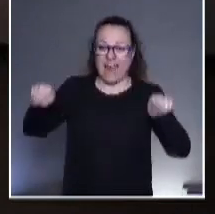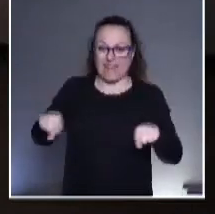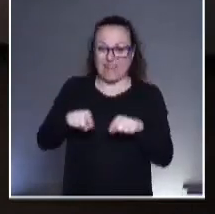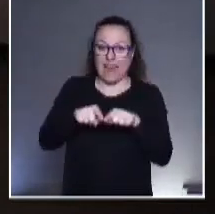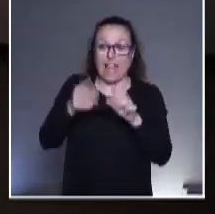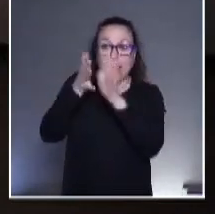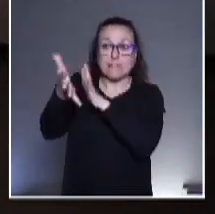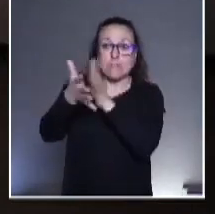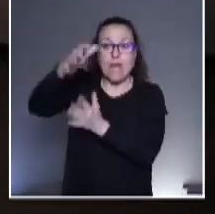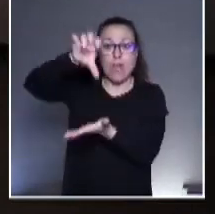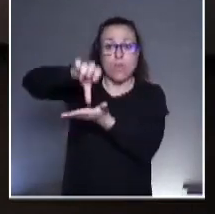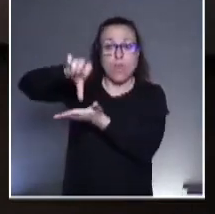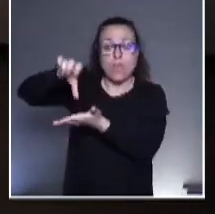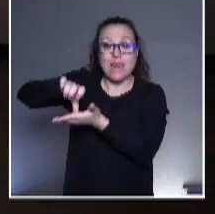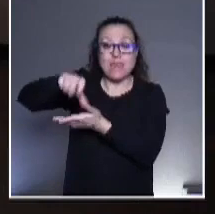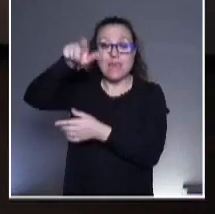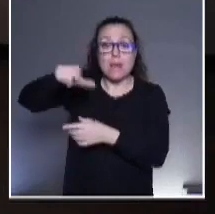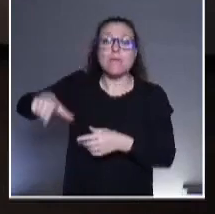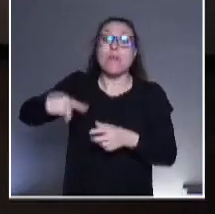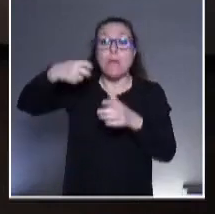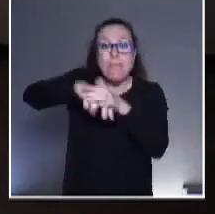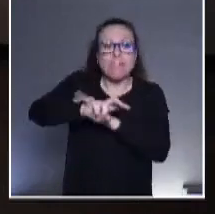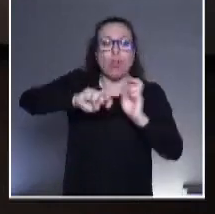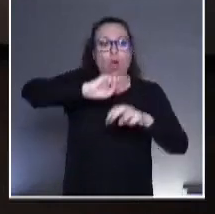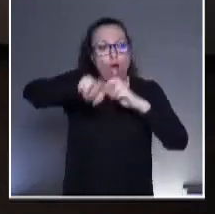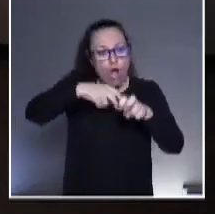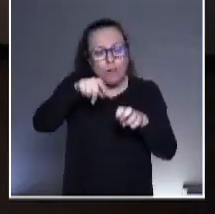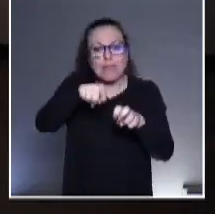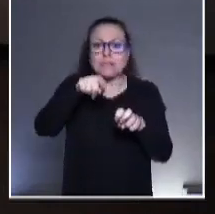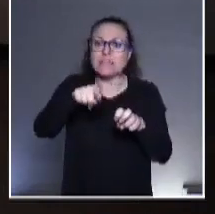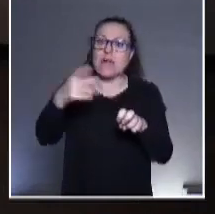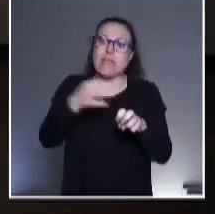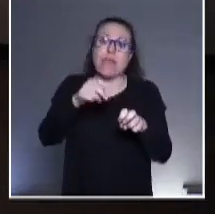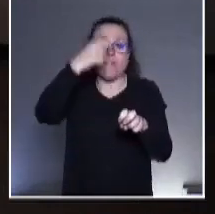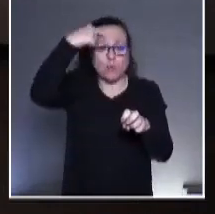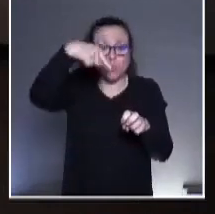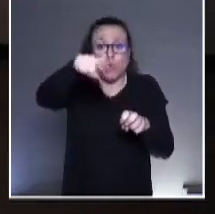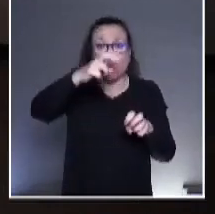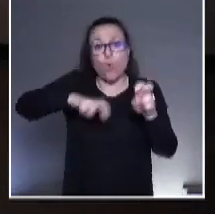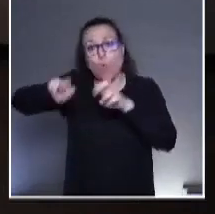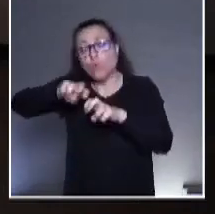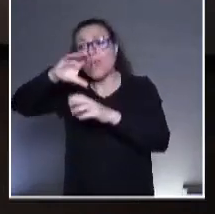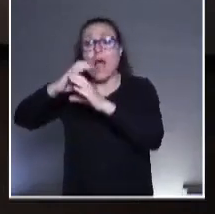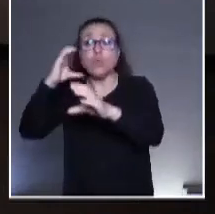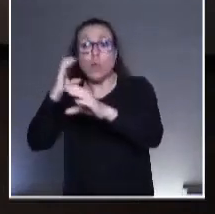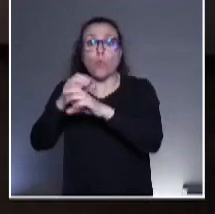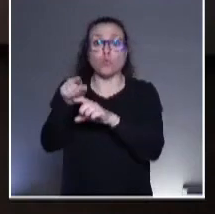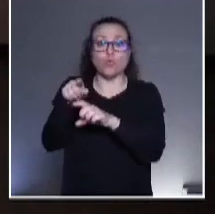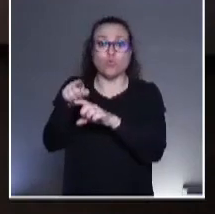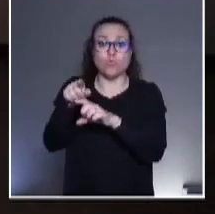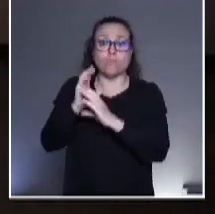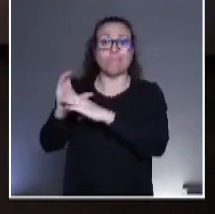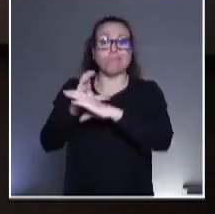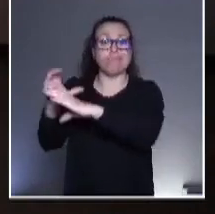la ciudadanía que durante unos meses de obras en el metro va a tener que buscar un bus, un autobús que es el que